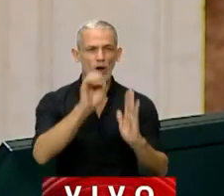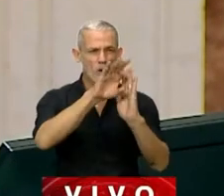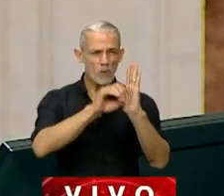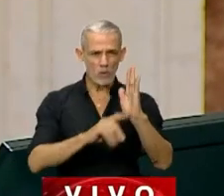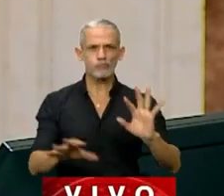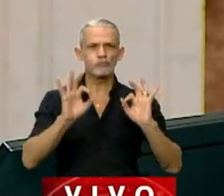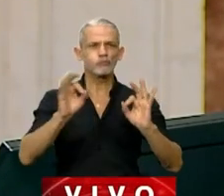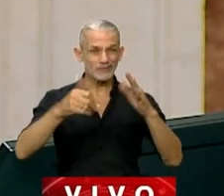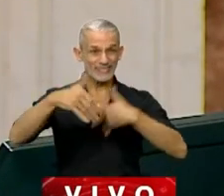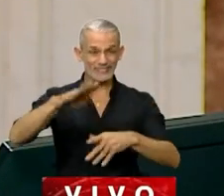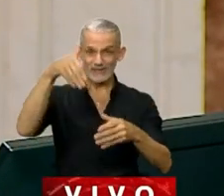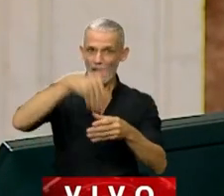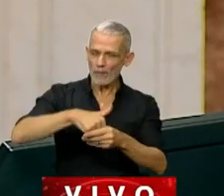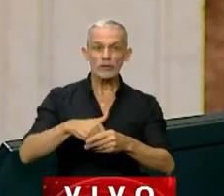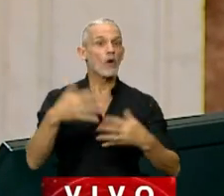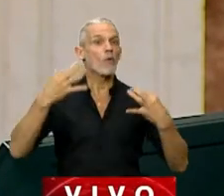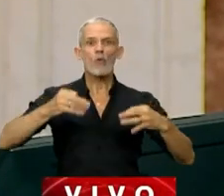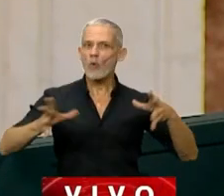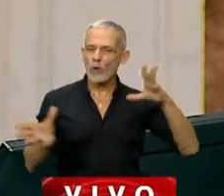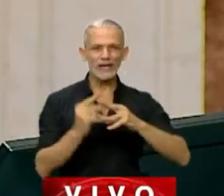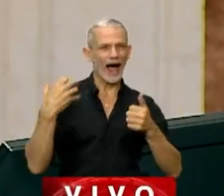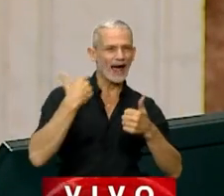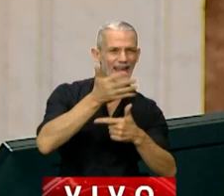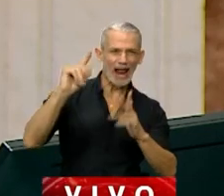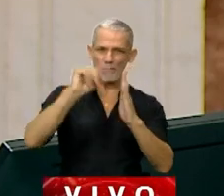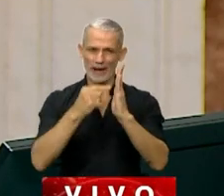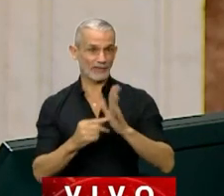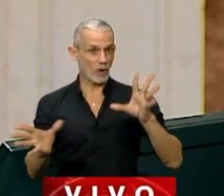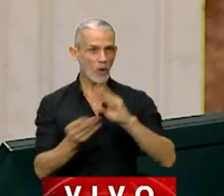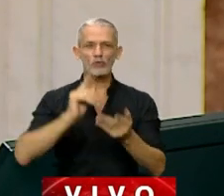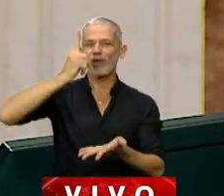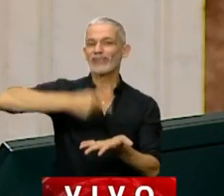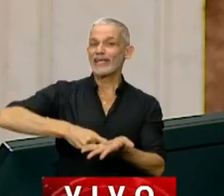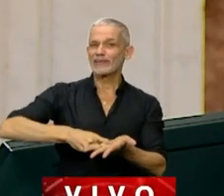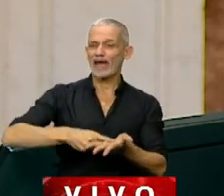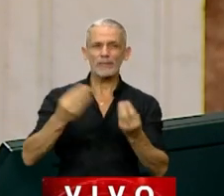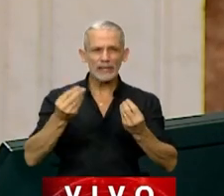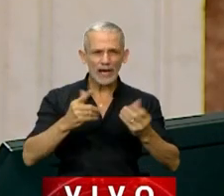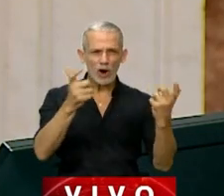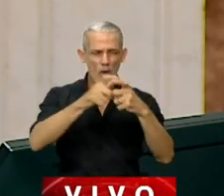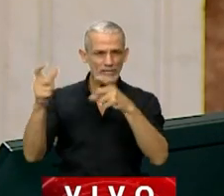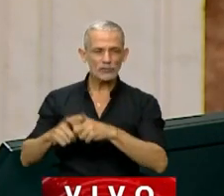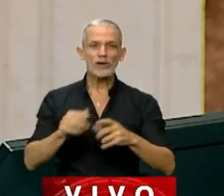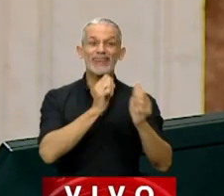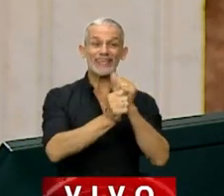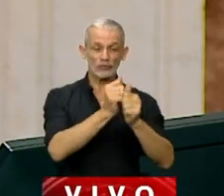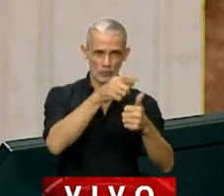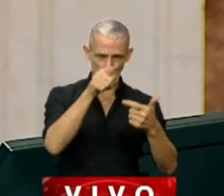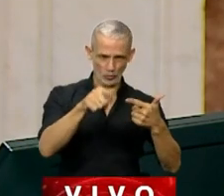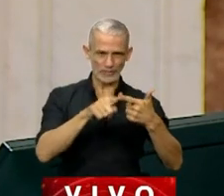se va a votar en una única votación en general y en particular el dictamen de las comisiones de